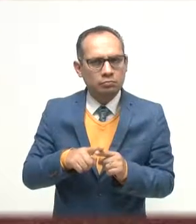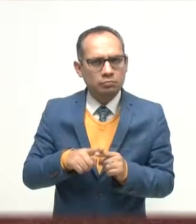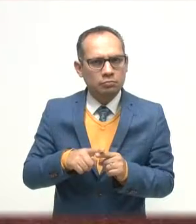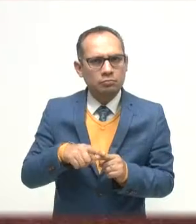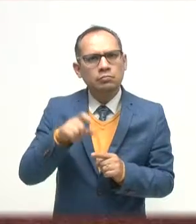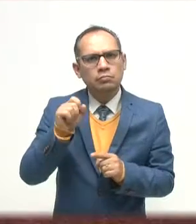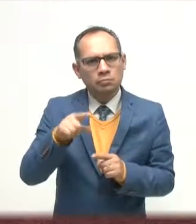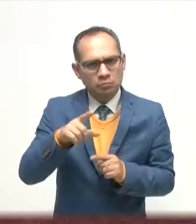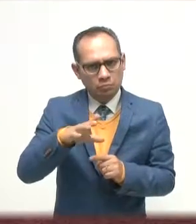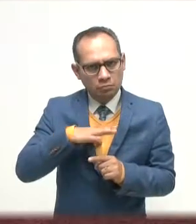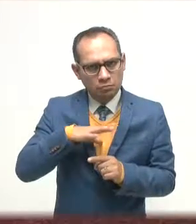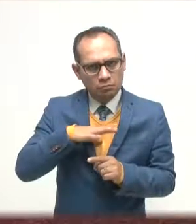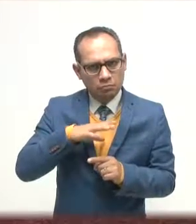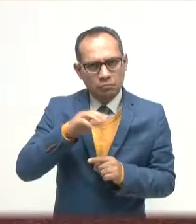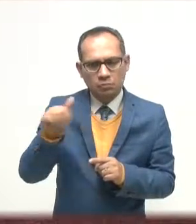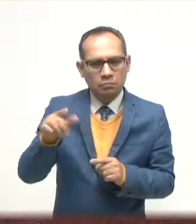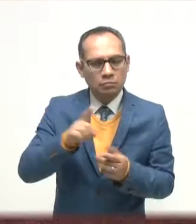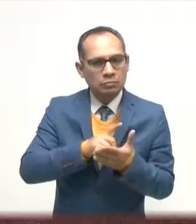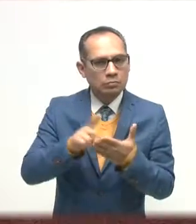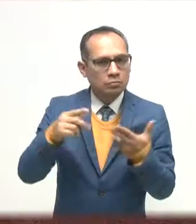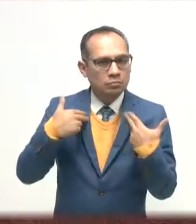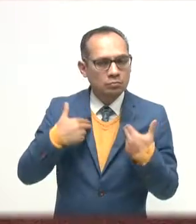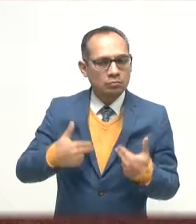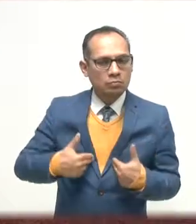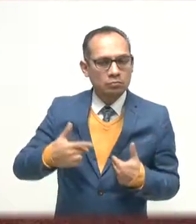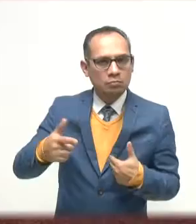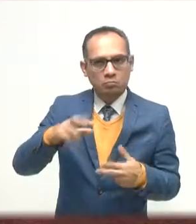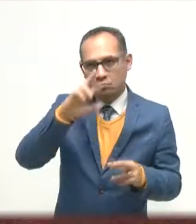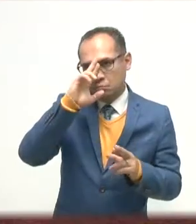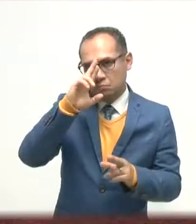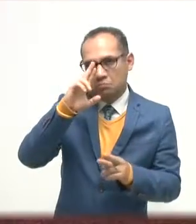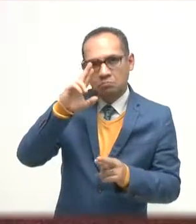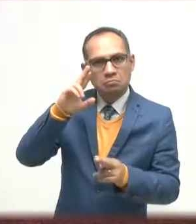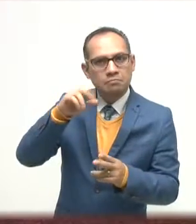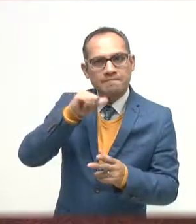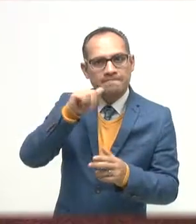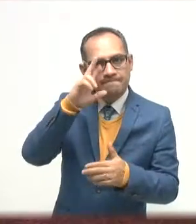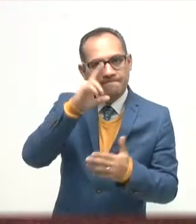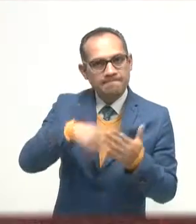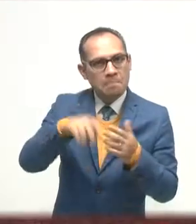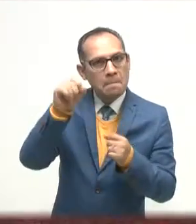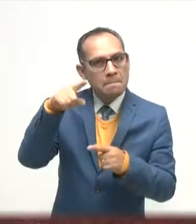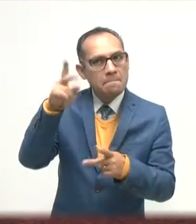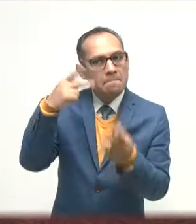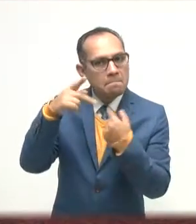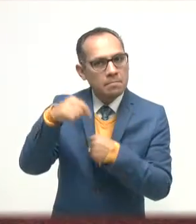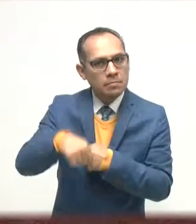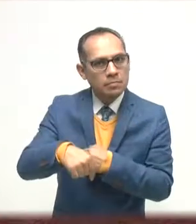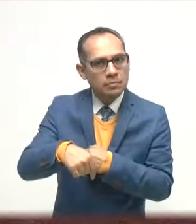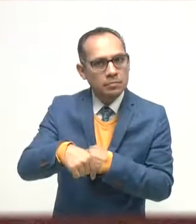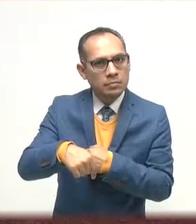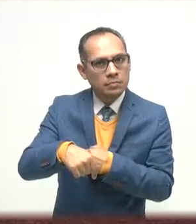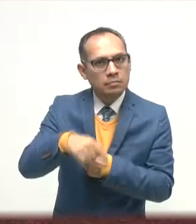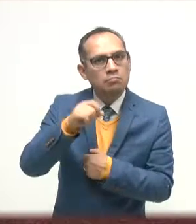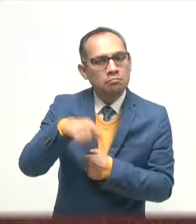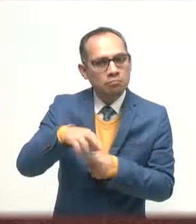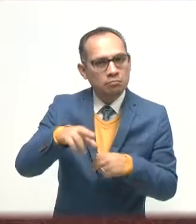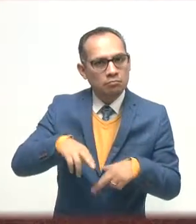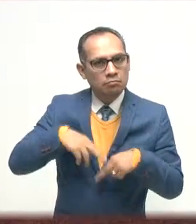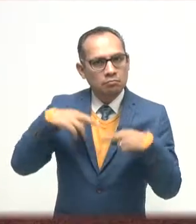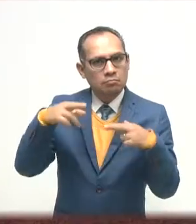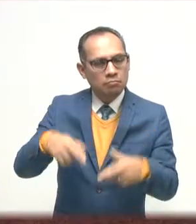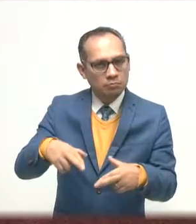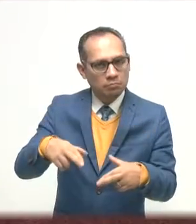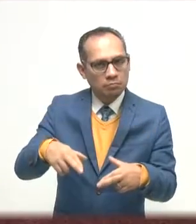de los derechos humanos a los que usted no ha hecho mención y está el propio representante de